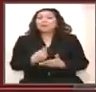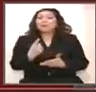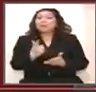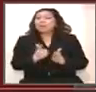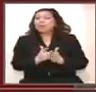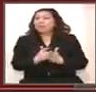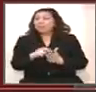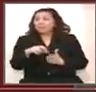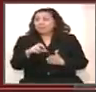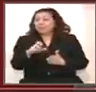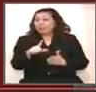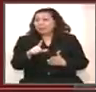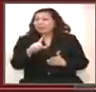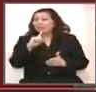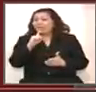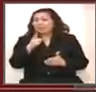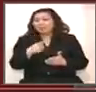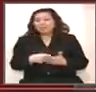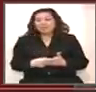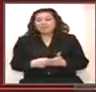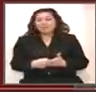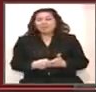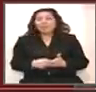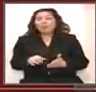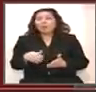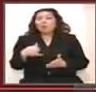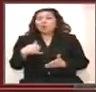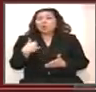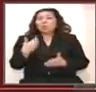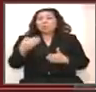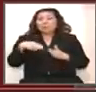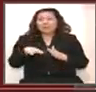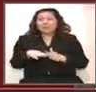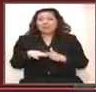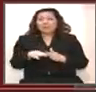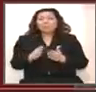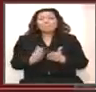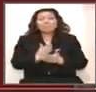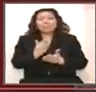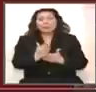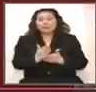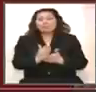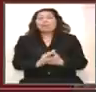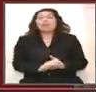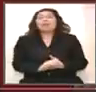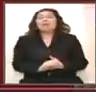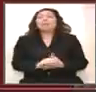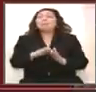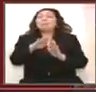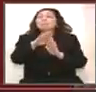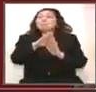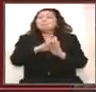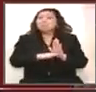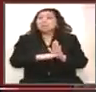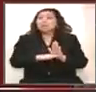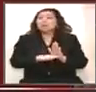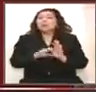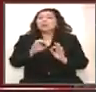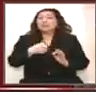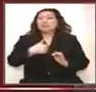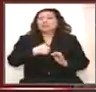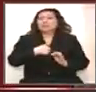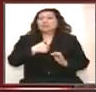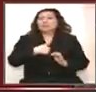la Ley Penal, es que las y los adolescentes involucrados en conflicto con la ley penal disminuyan. Asimismo,